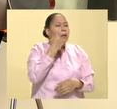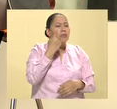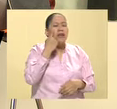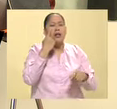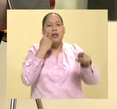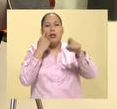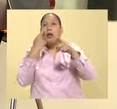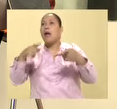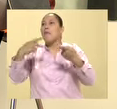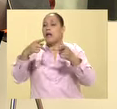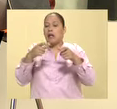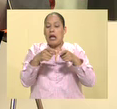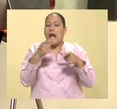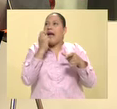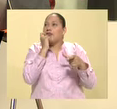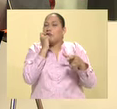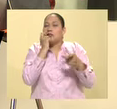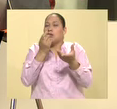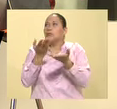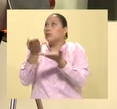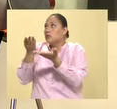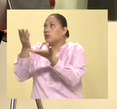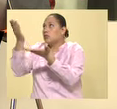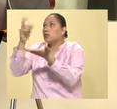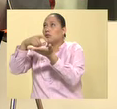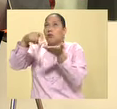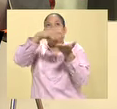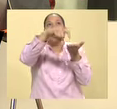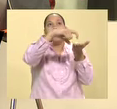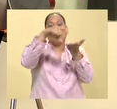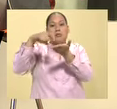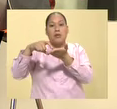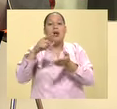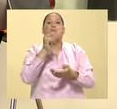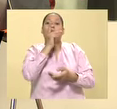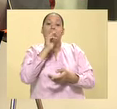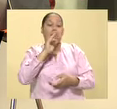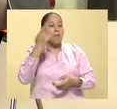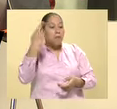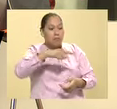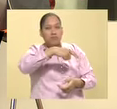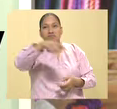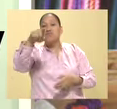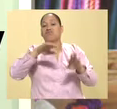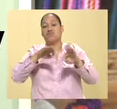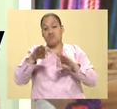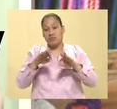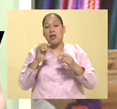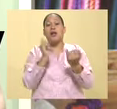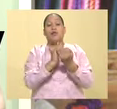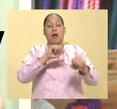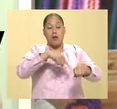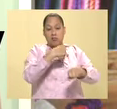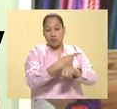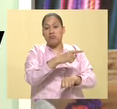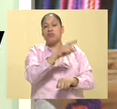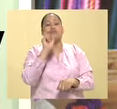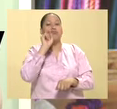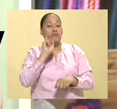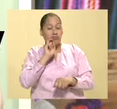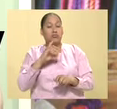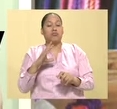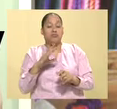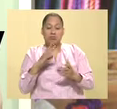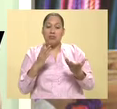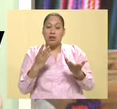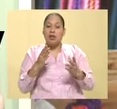repente vendiendo chicles en la calle? Son explotados laboralmente, bueno, Sí. sexualmente. Eso es un derecho,